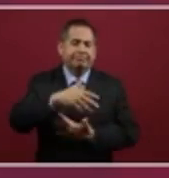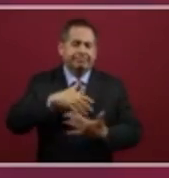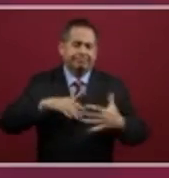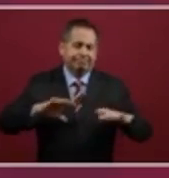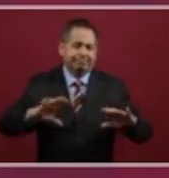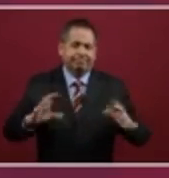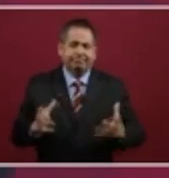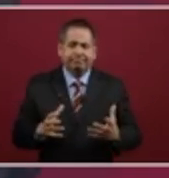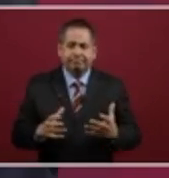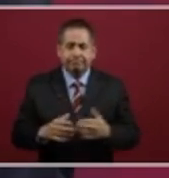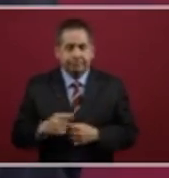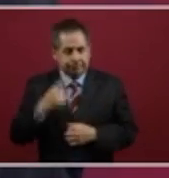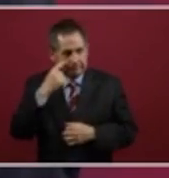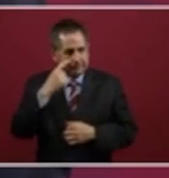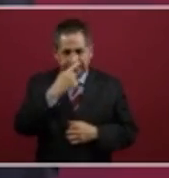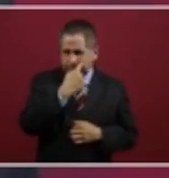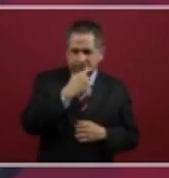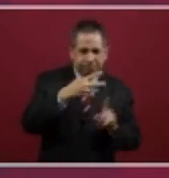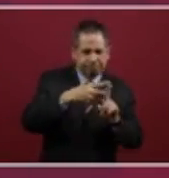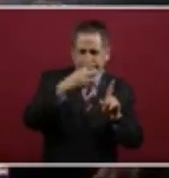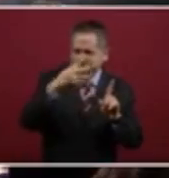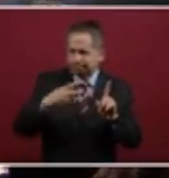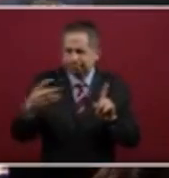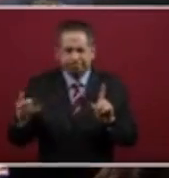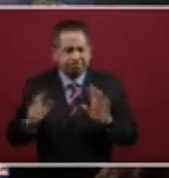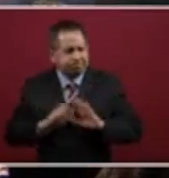de todas las preferencias sexuales.